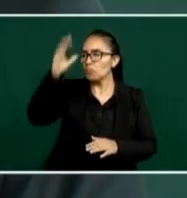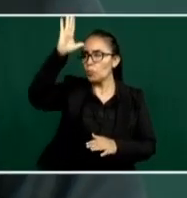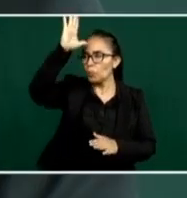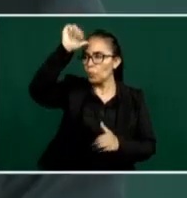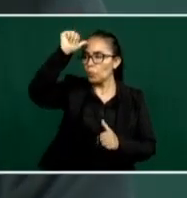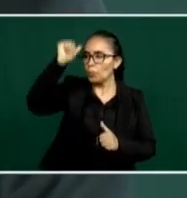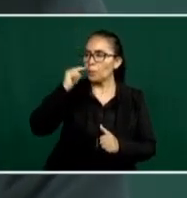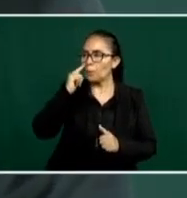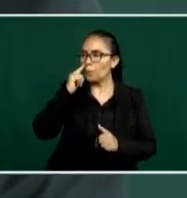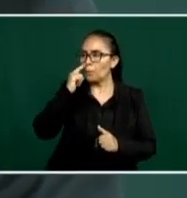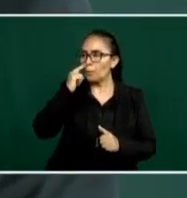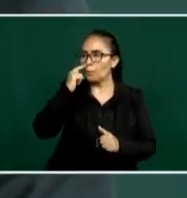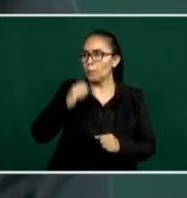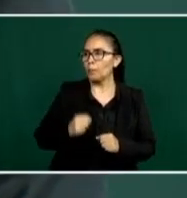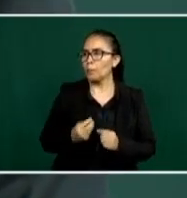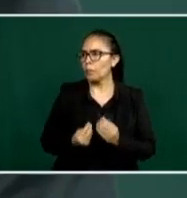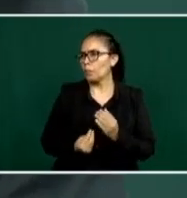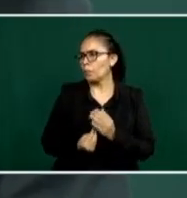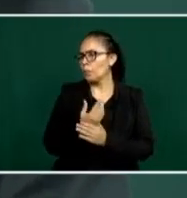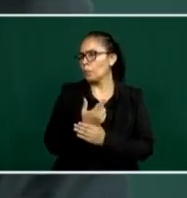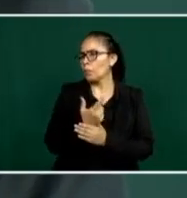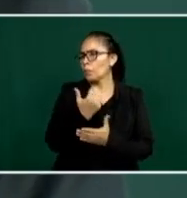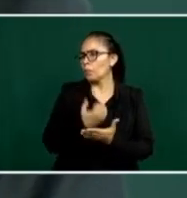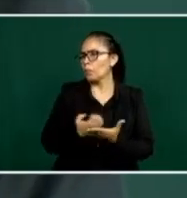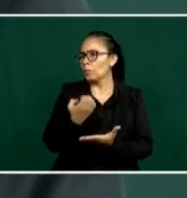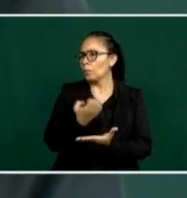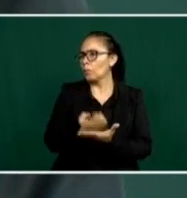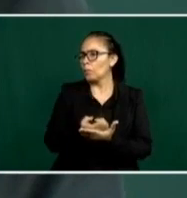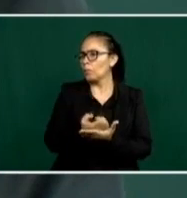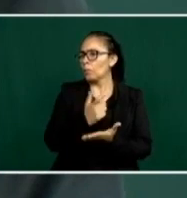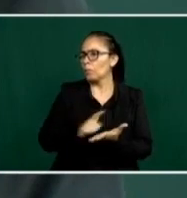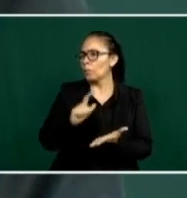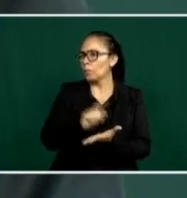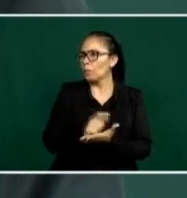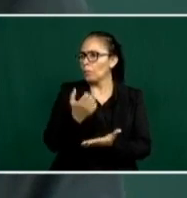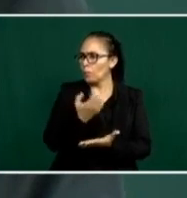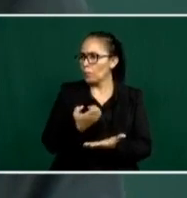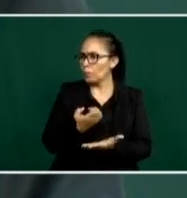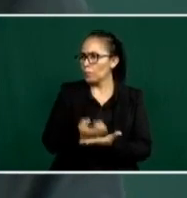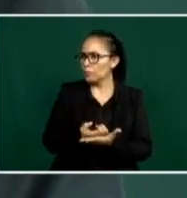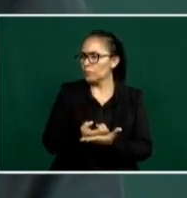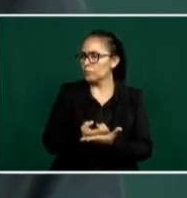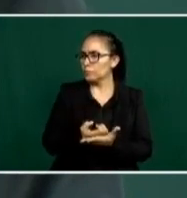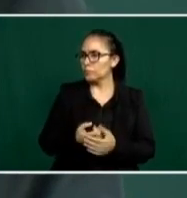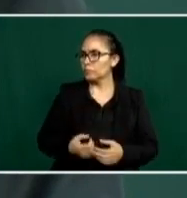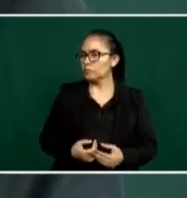con la nueva política económica.